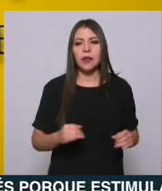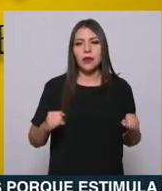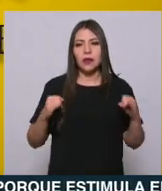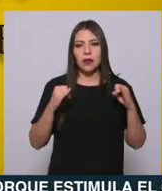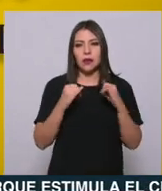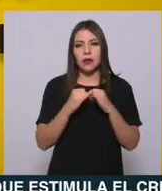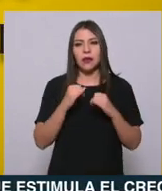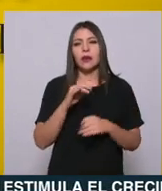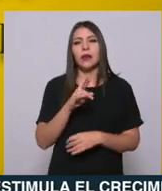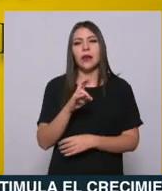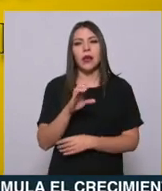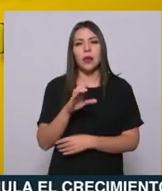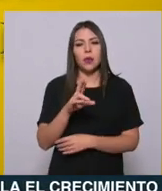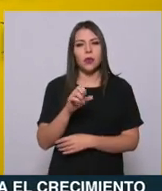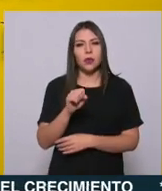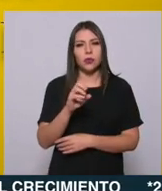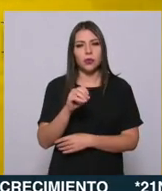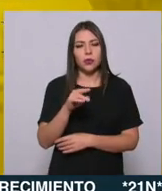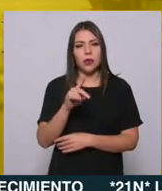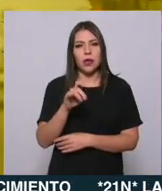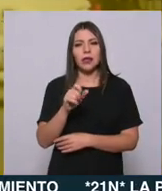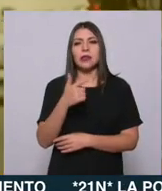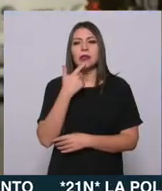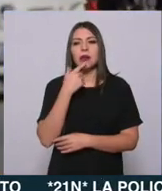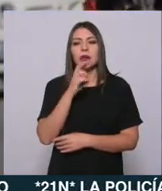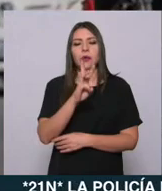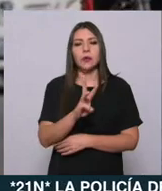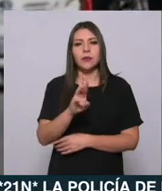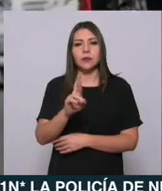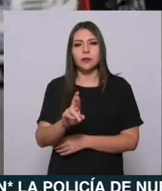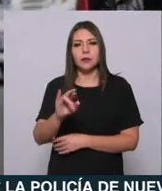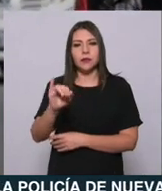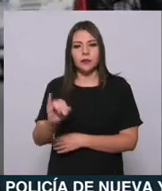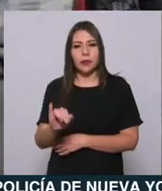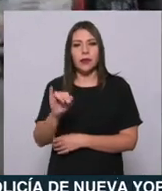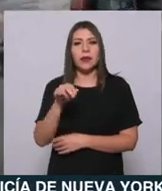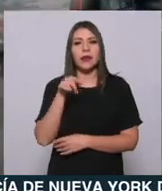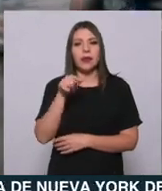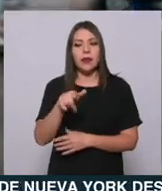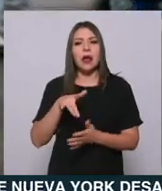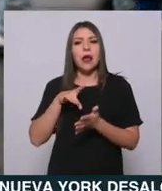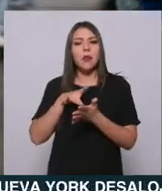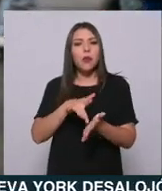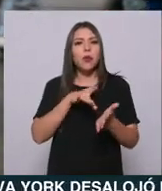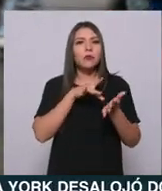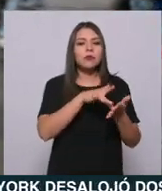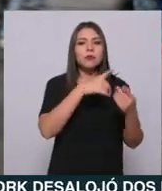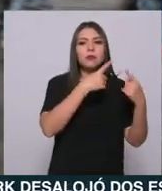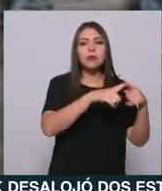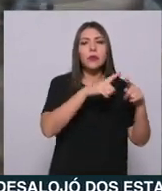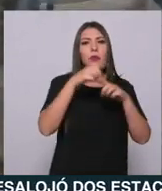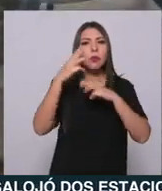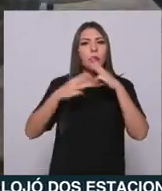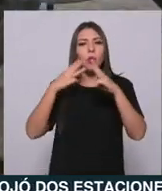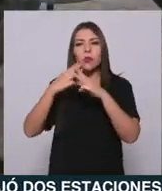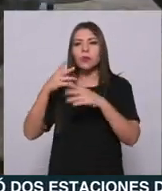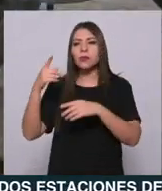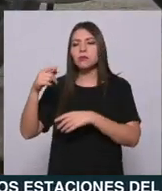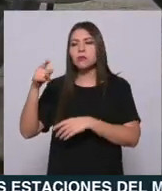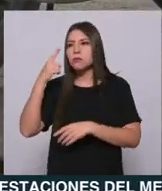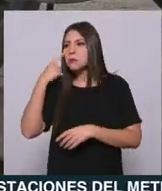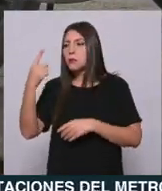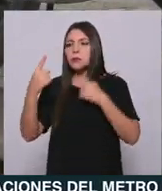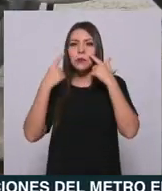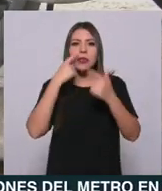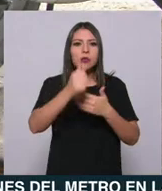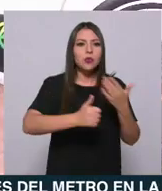Mundiales WRI México, por sus siglas en inglés, apoya a diversas ciudades del mundo con investigaciones que analizan estas nuevas formas de